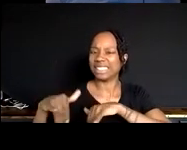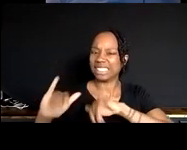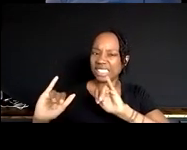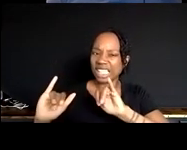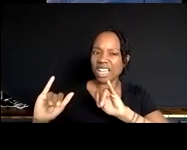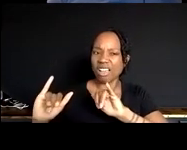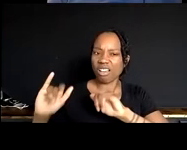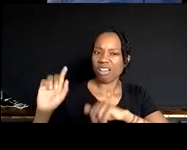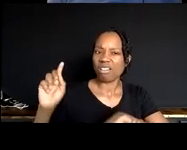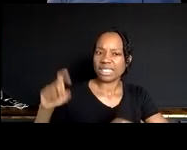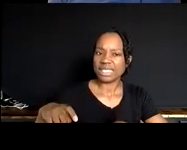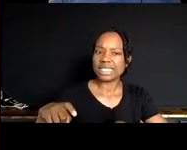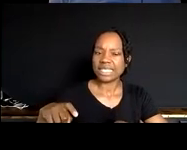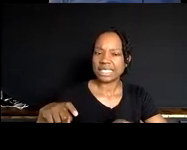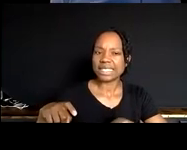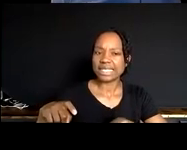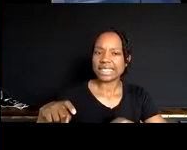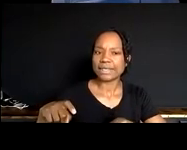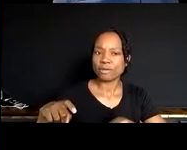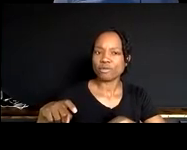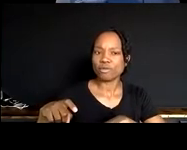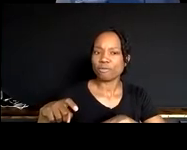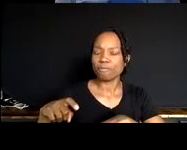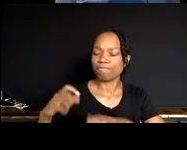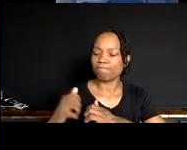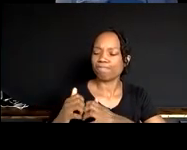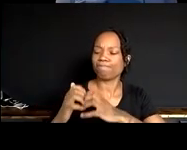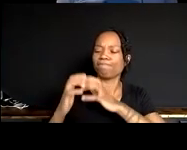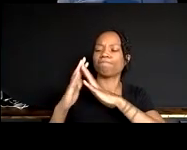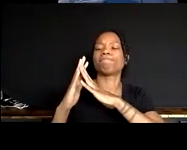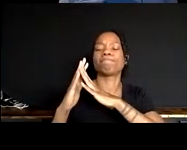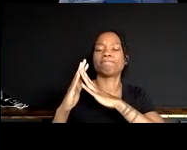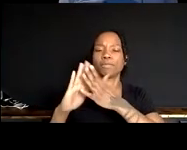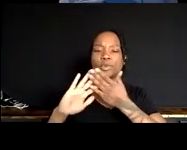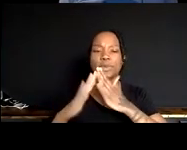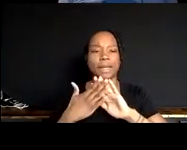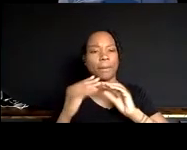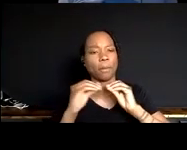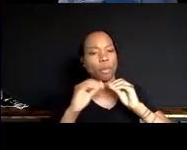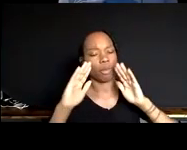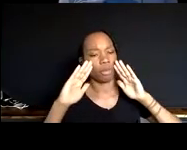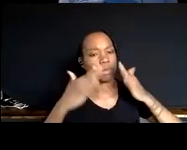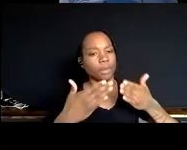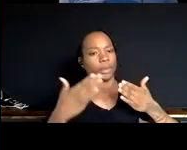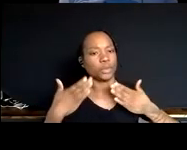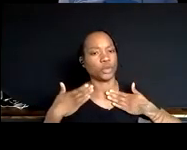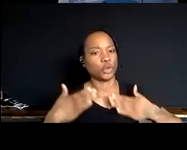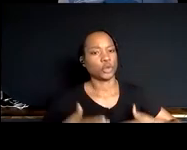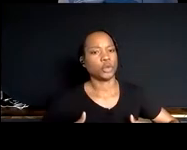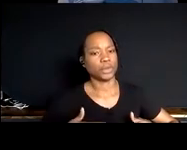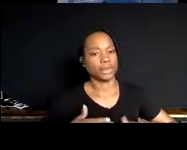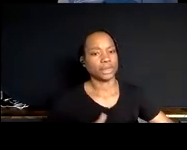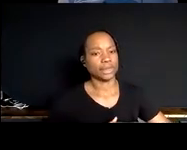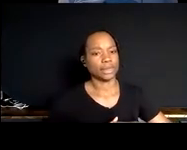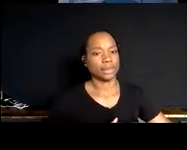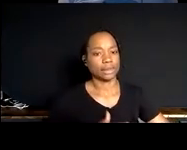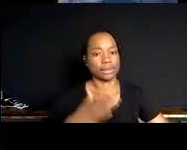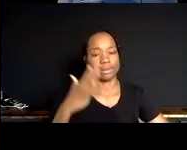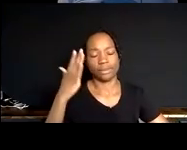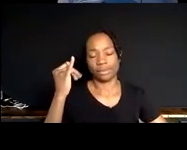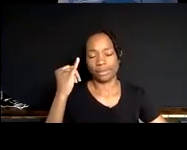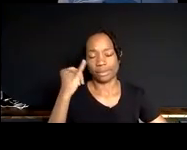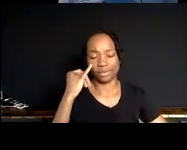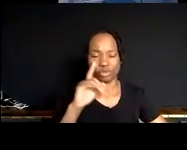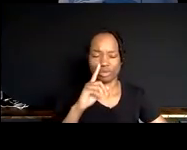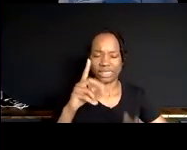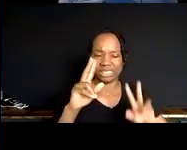todavía tiene que ser hecho para ir a ser más humano, para ser más humanizado,